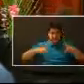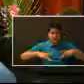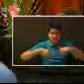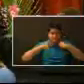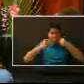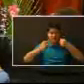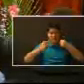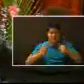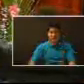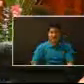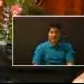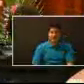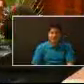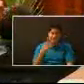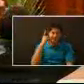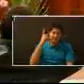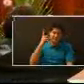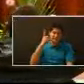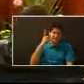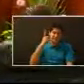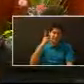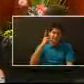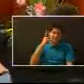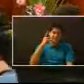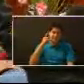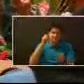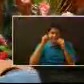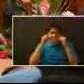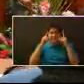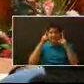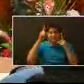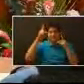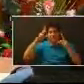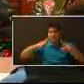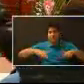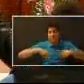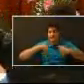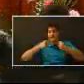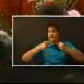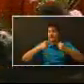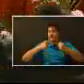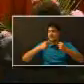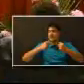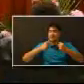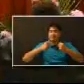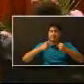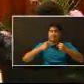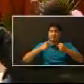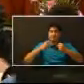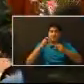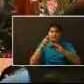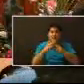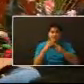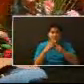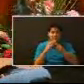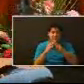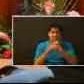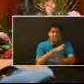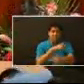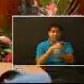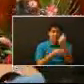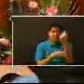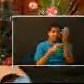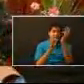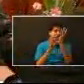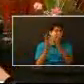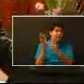tus valientes, Señor. Despierta a tus valientes. En el nombre